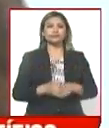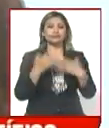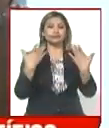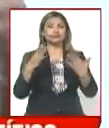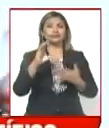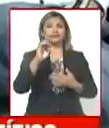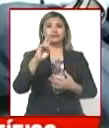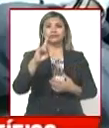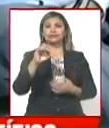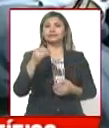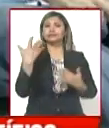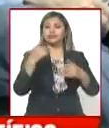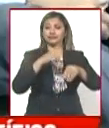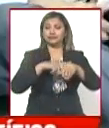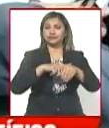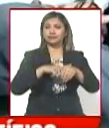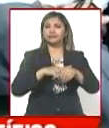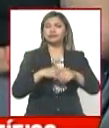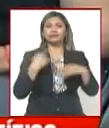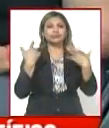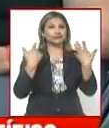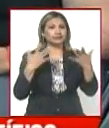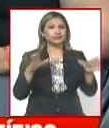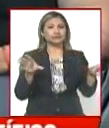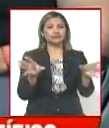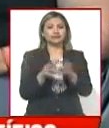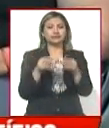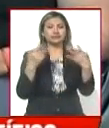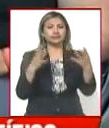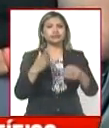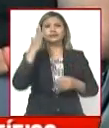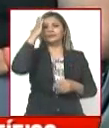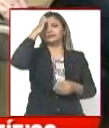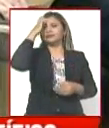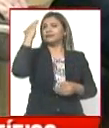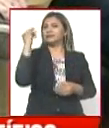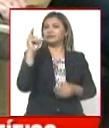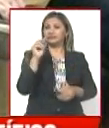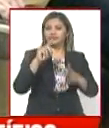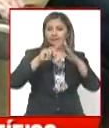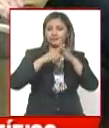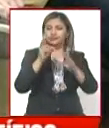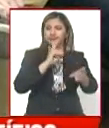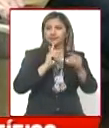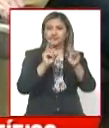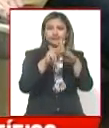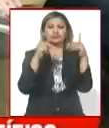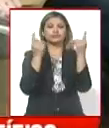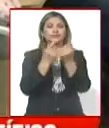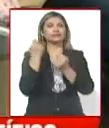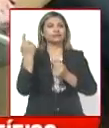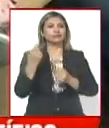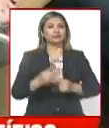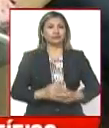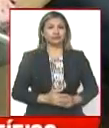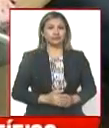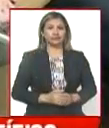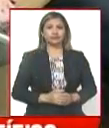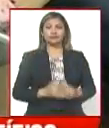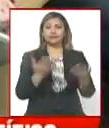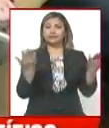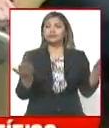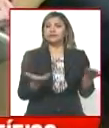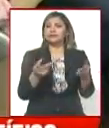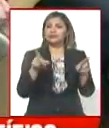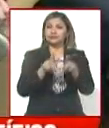Ya Carlos lo hizo con la jornada 2000. ¿Por qué no iniciamos un diálogo departamental?